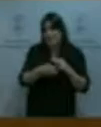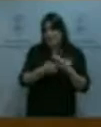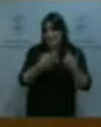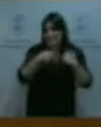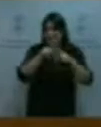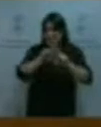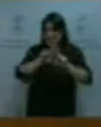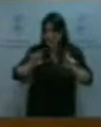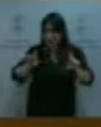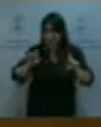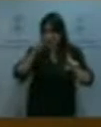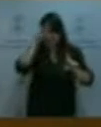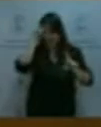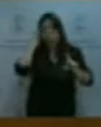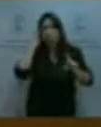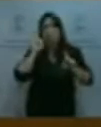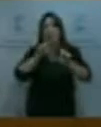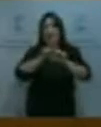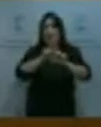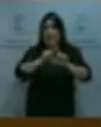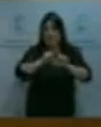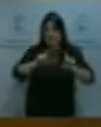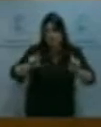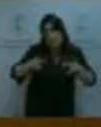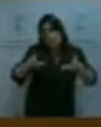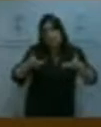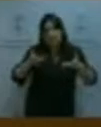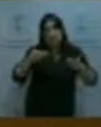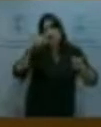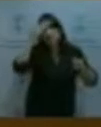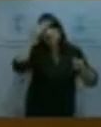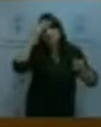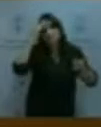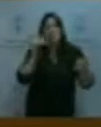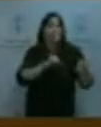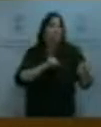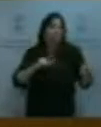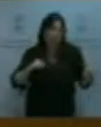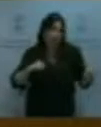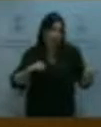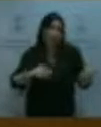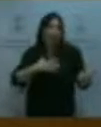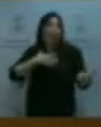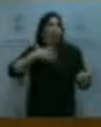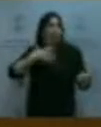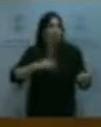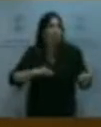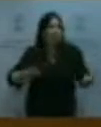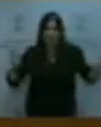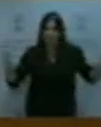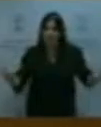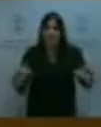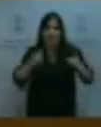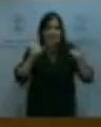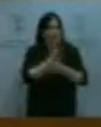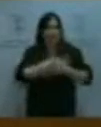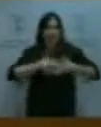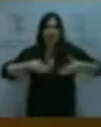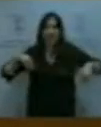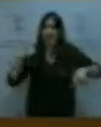de, naturalmente, titularidad privada pueda, de forma libérrima, determinar por intereses propios